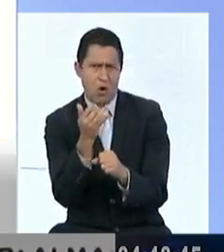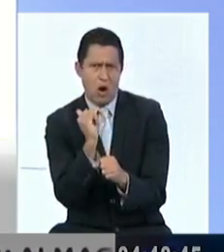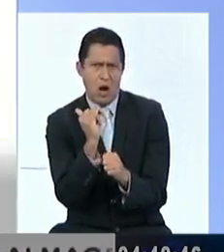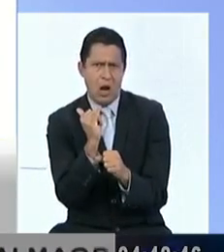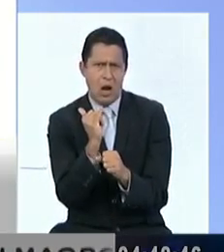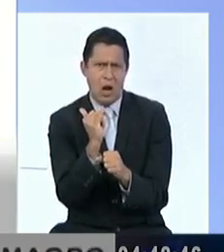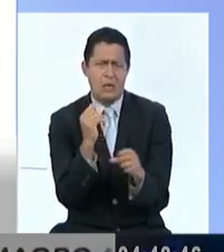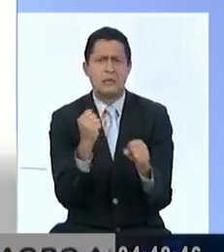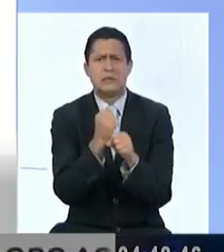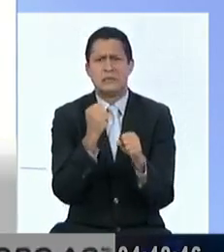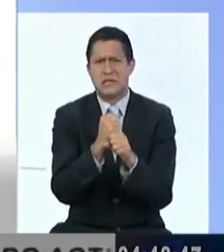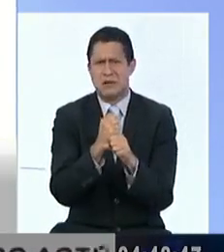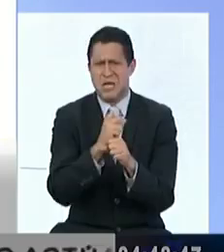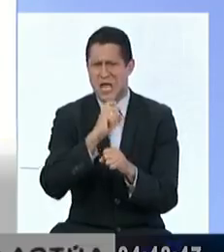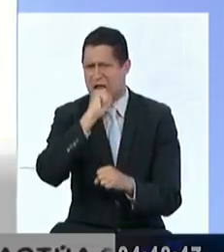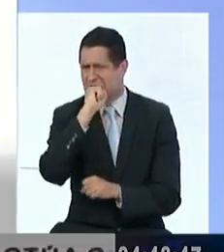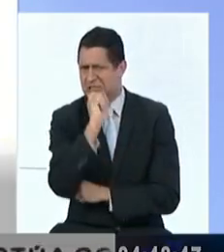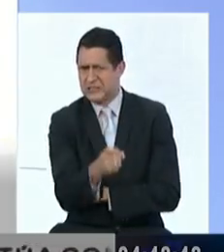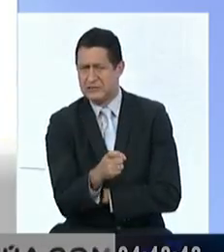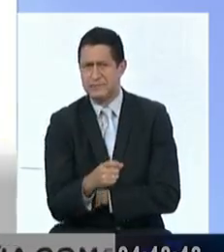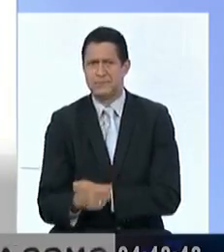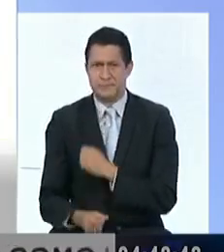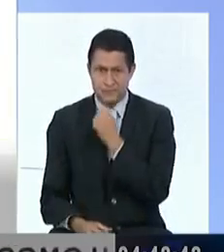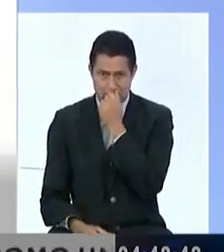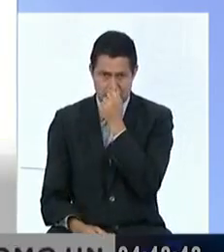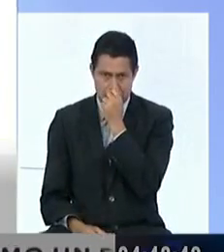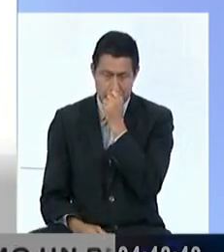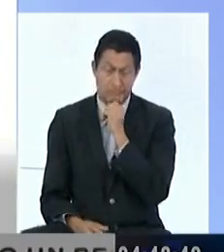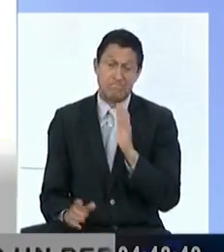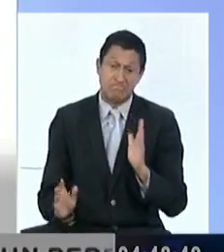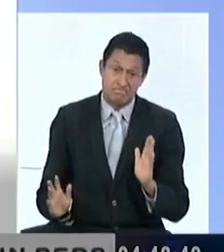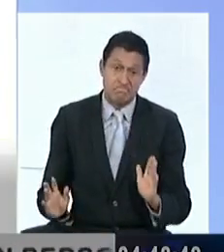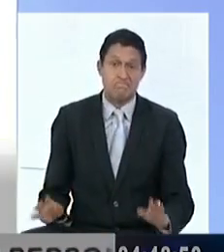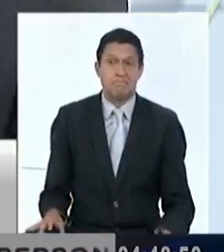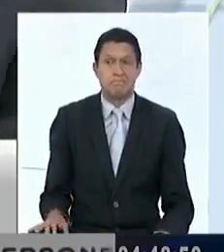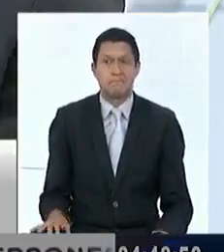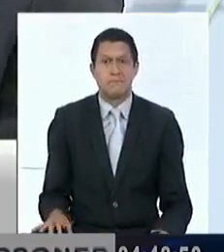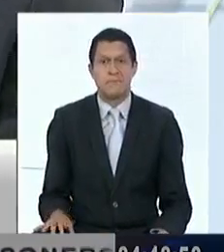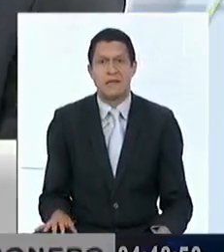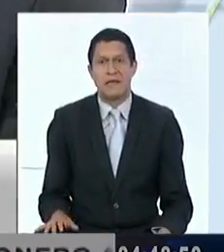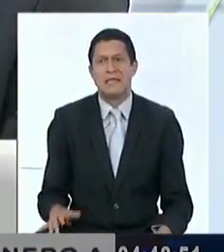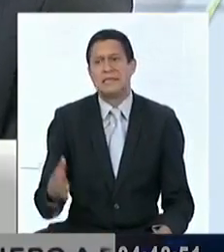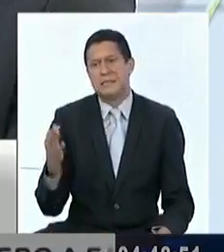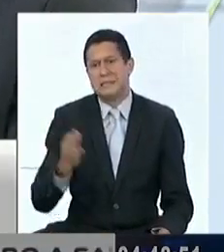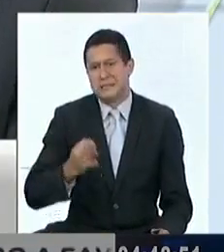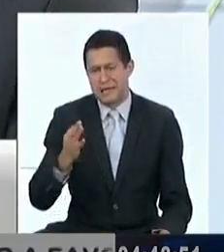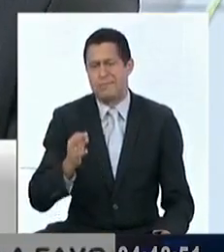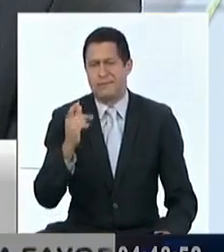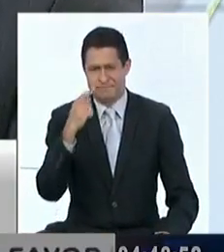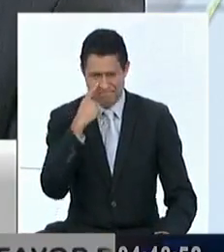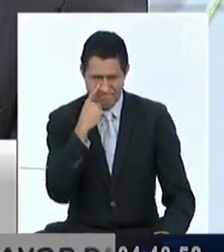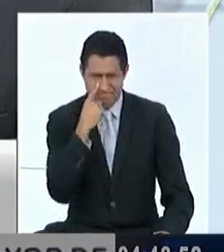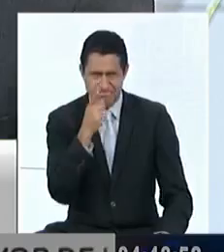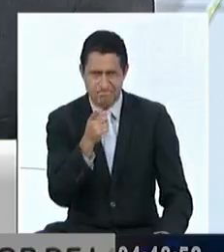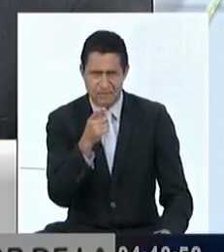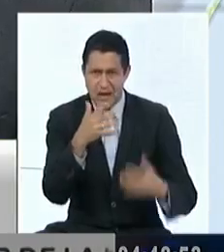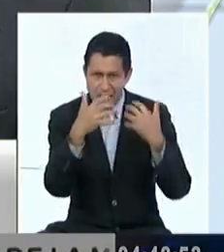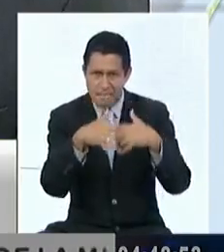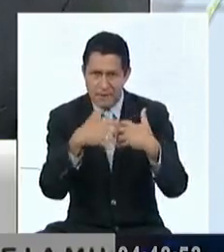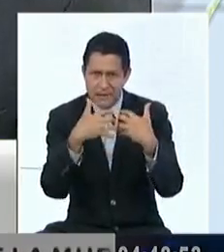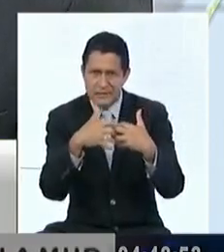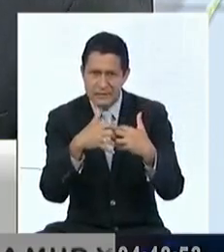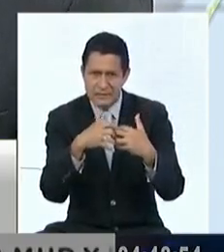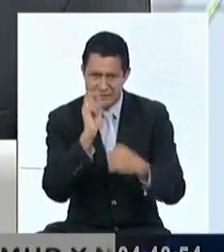esos llamados trabajadores tóxicos o jefes tóxicos bueno este generalmente el deber ser es que la empresa